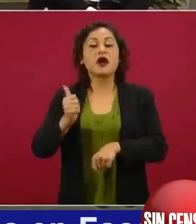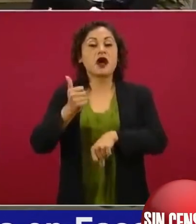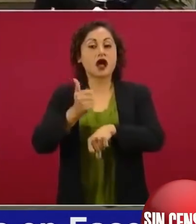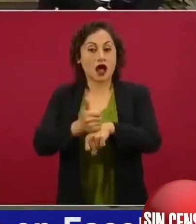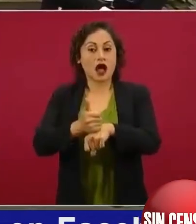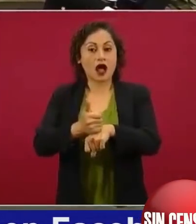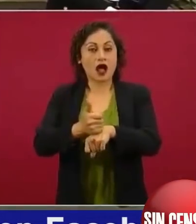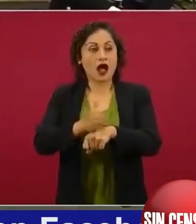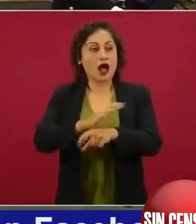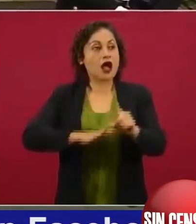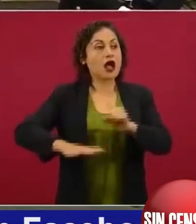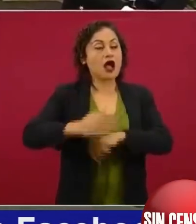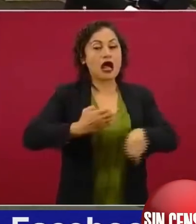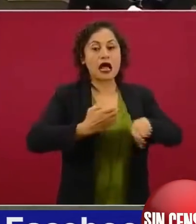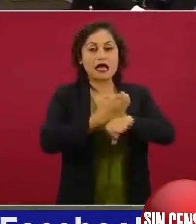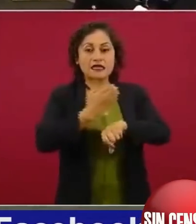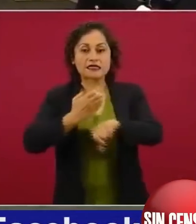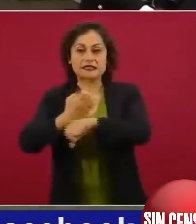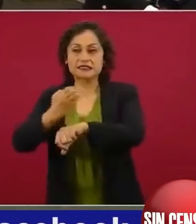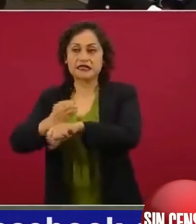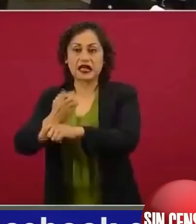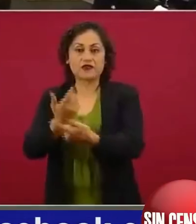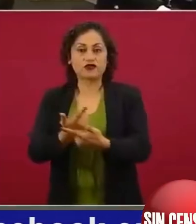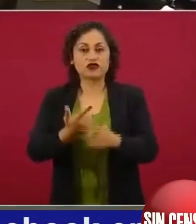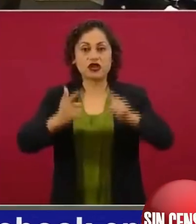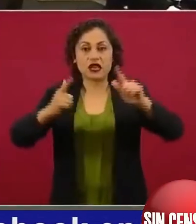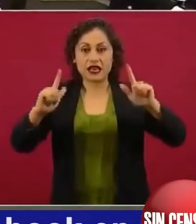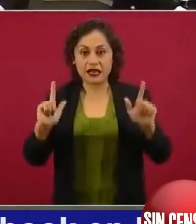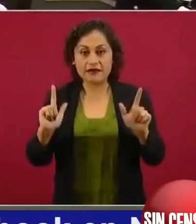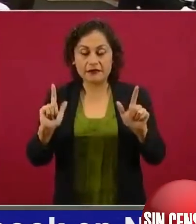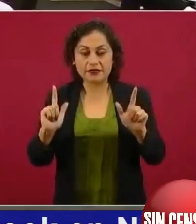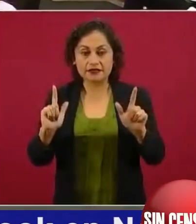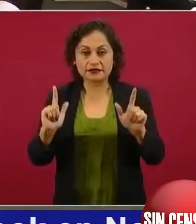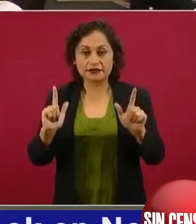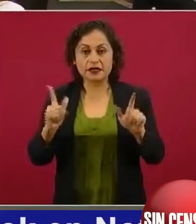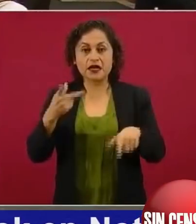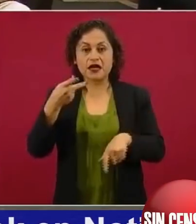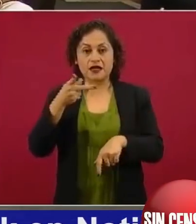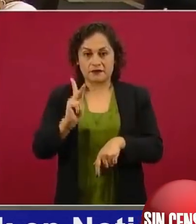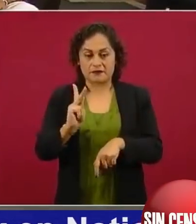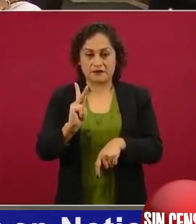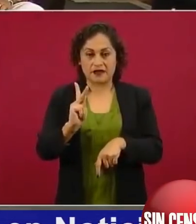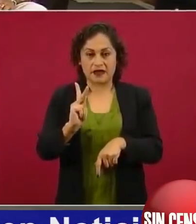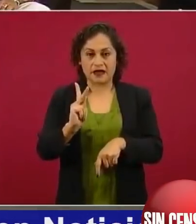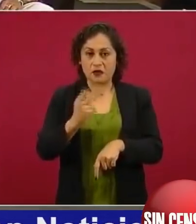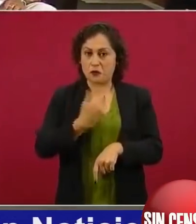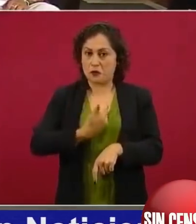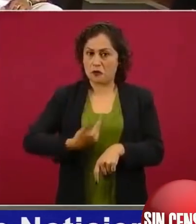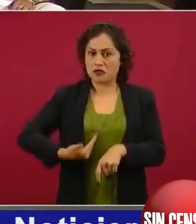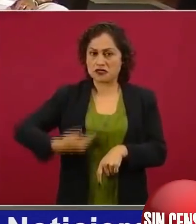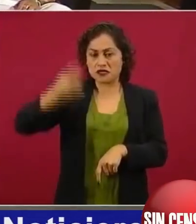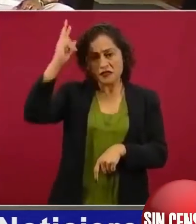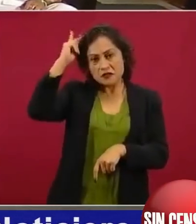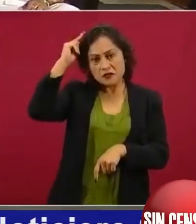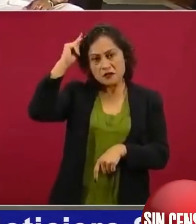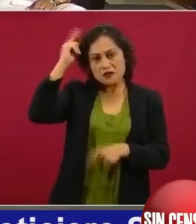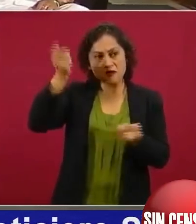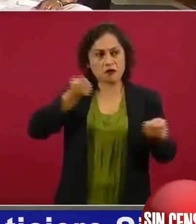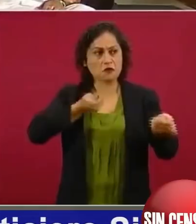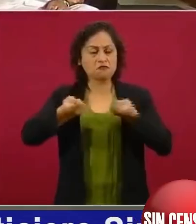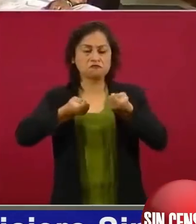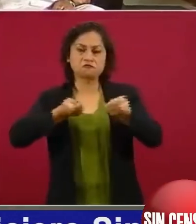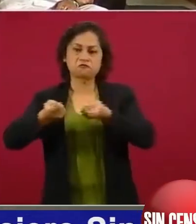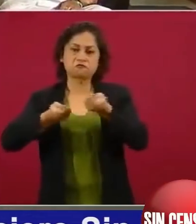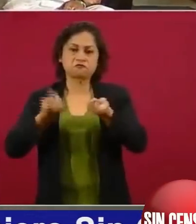pero Porfirio decidía quiénes gobernaban en los estados, los